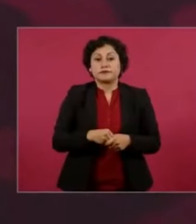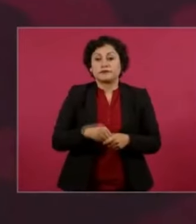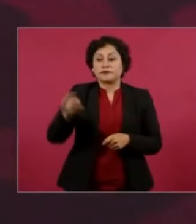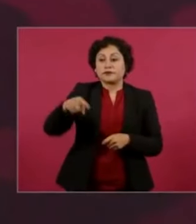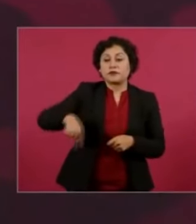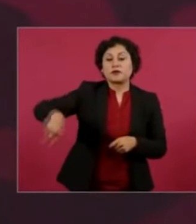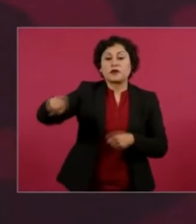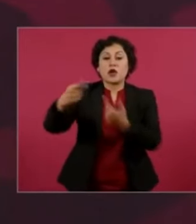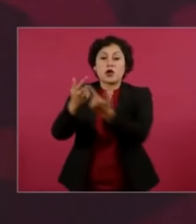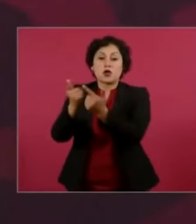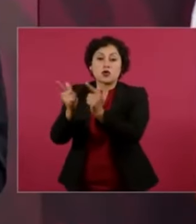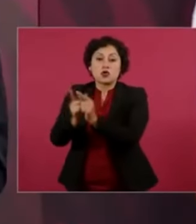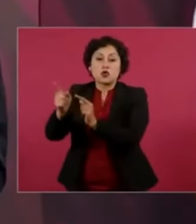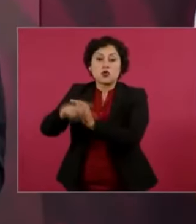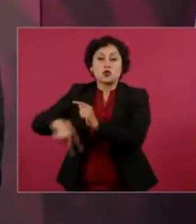manipulados